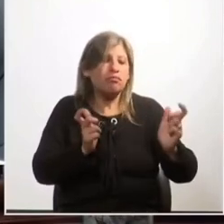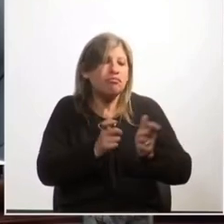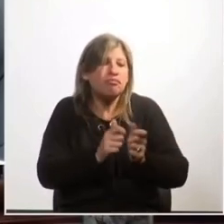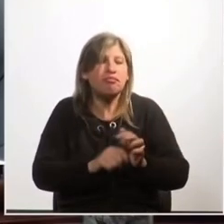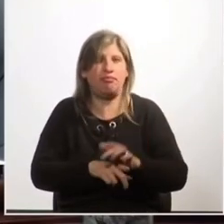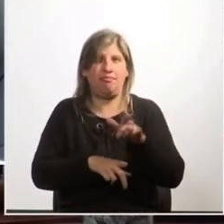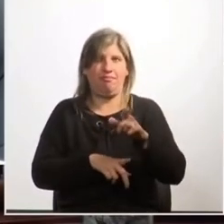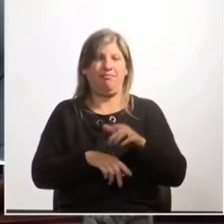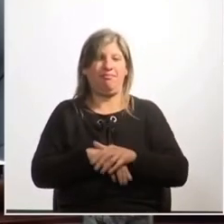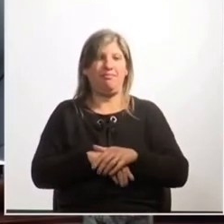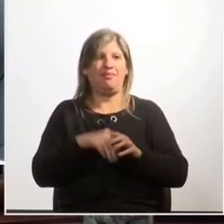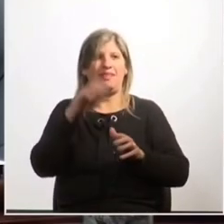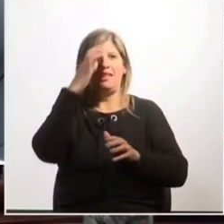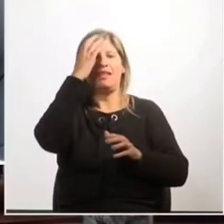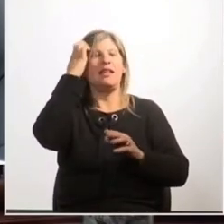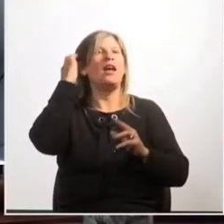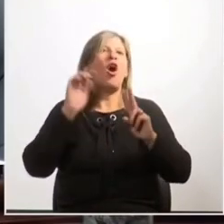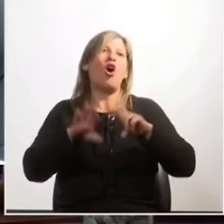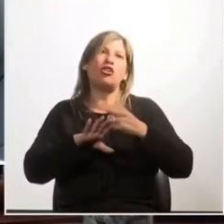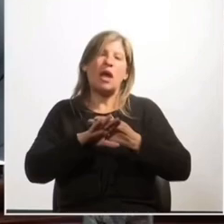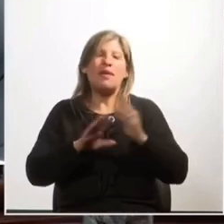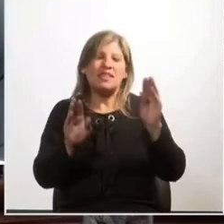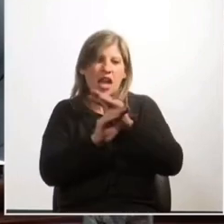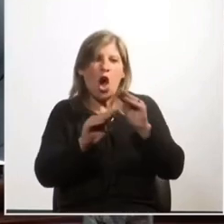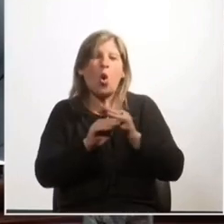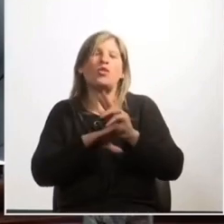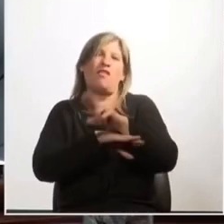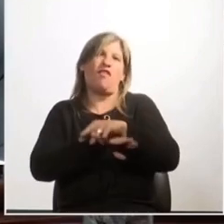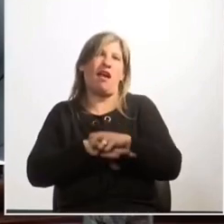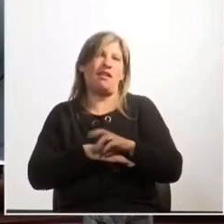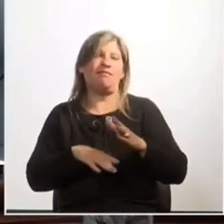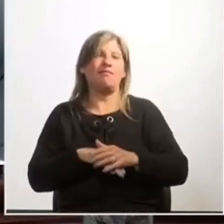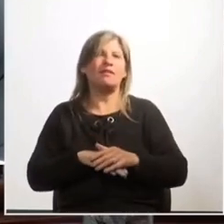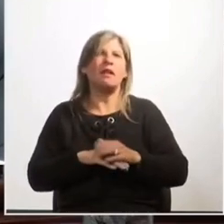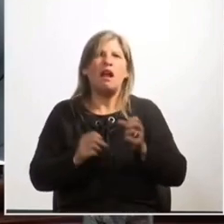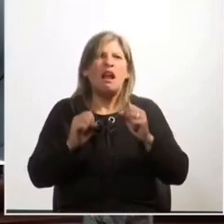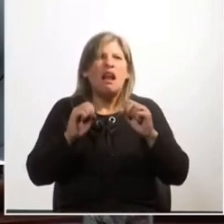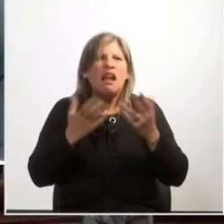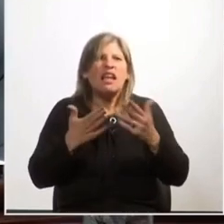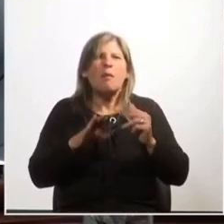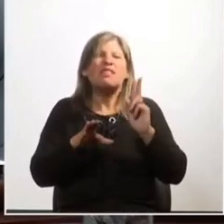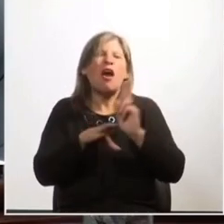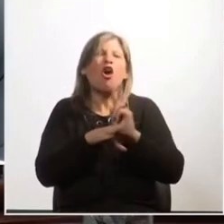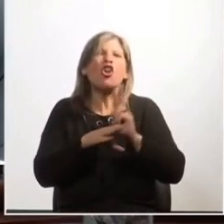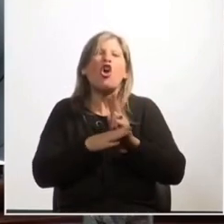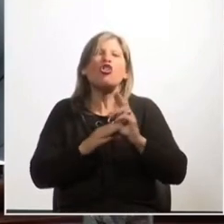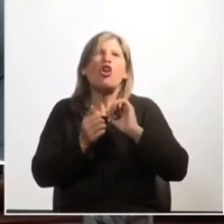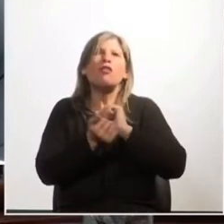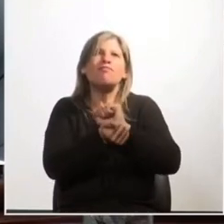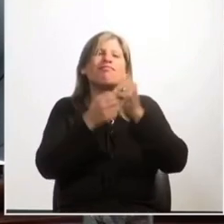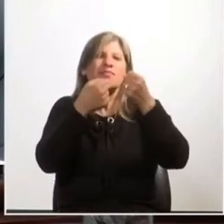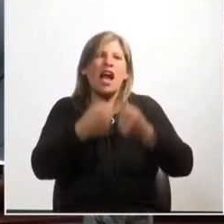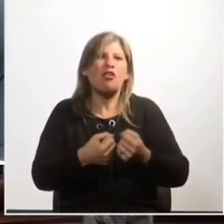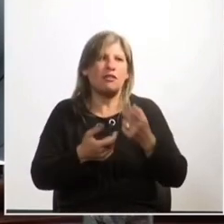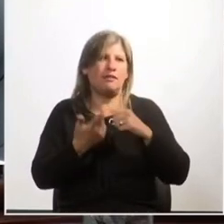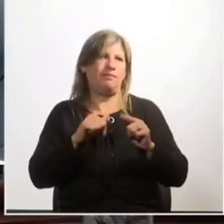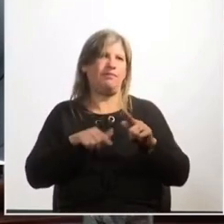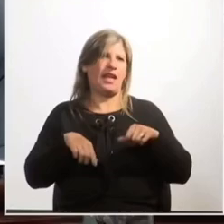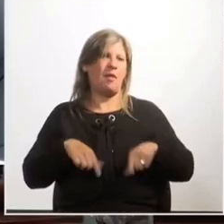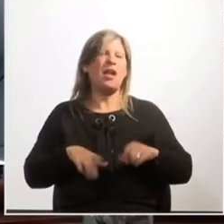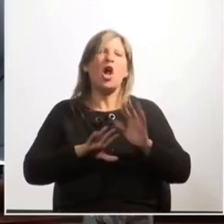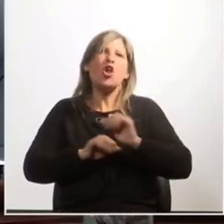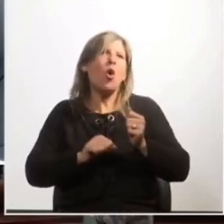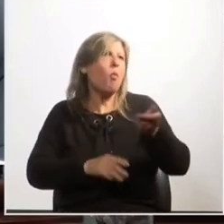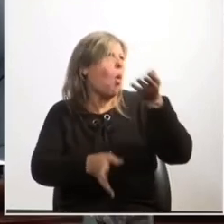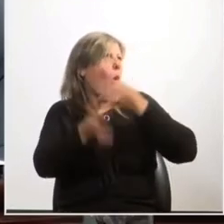Otra vez el bendito ajuste fiscal. ¿Y qué pasa con el control de las cárceles? El ministro no ha podido explicar cómo